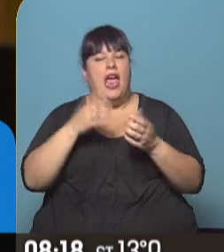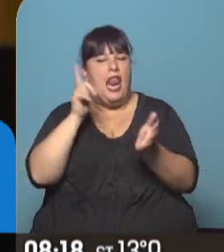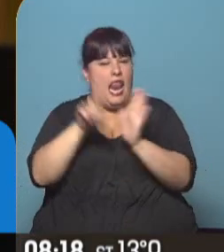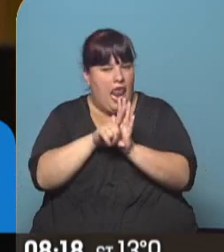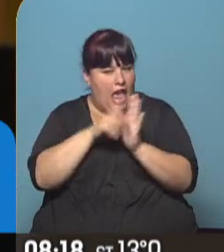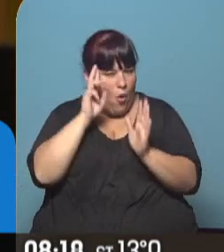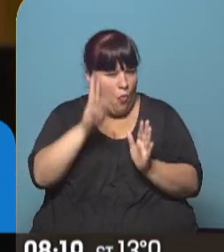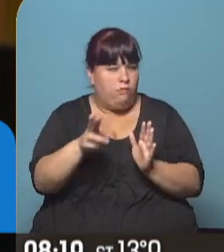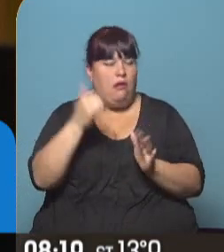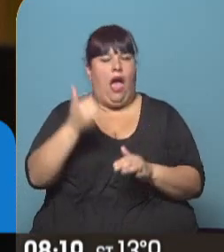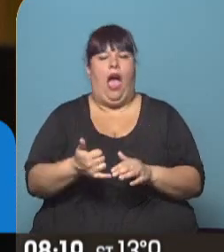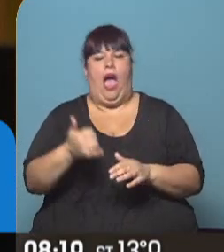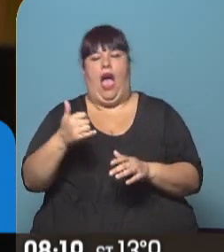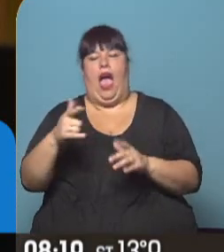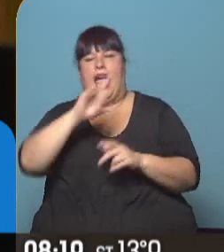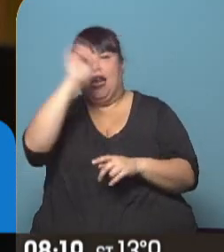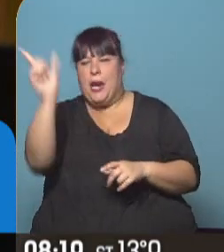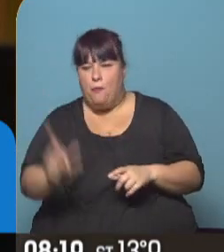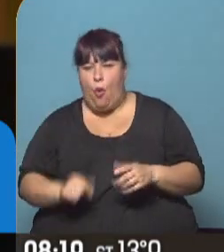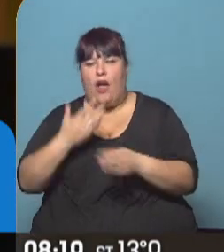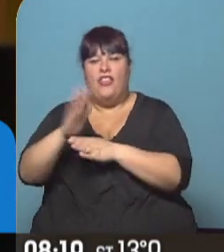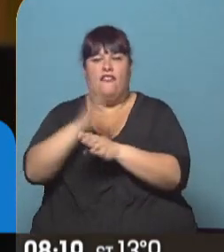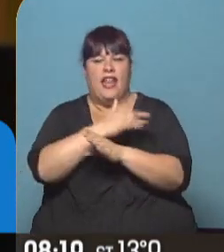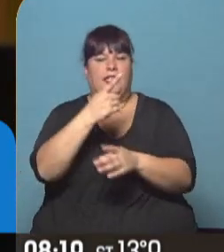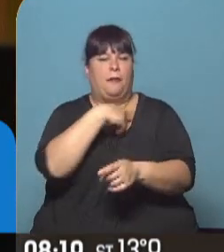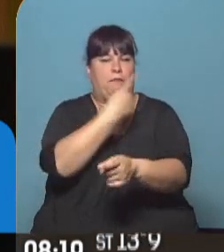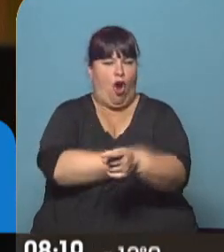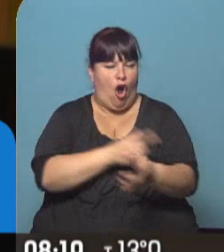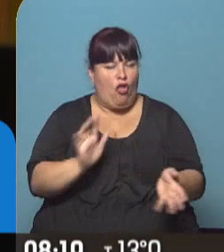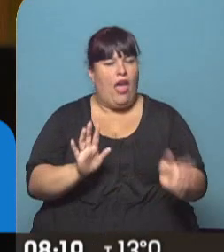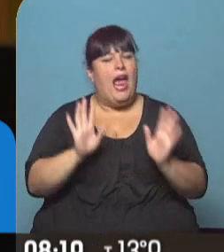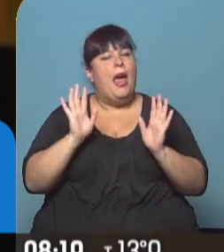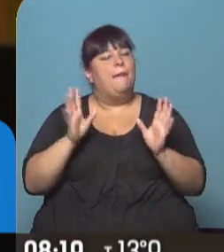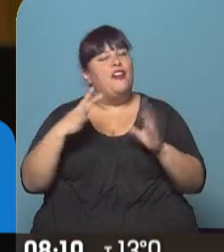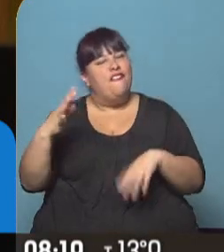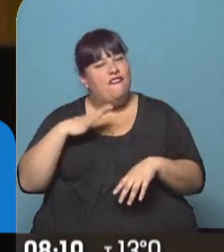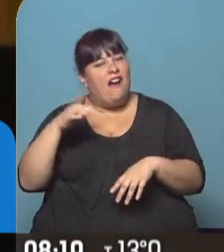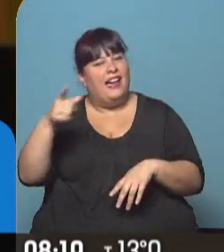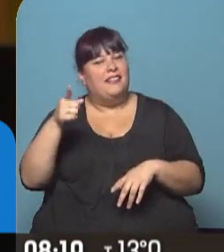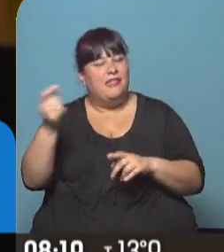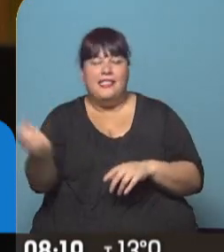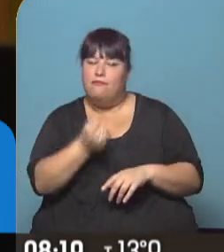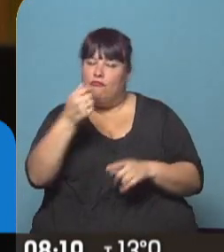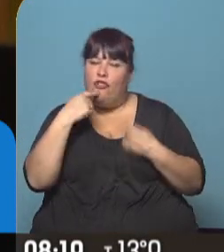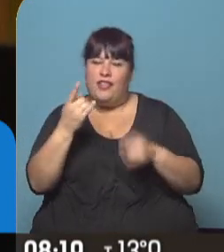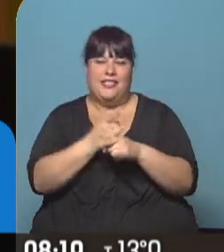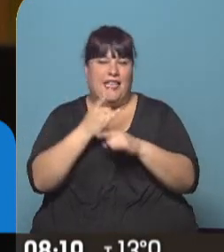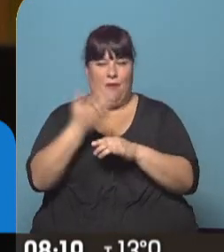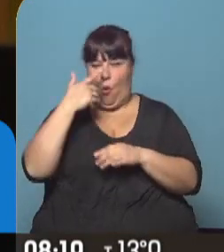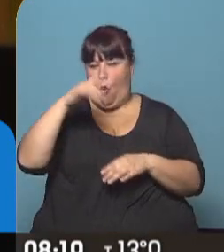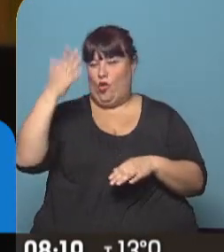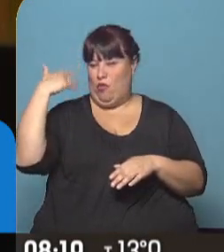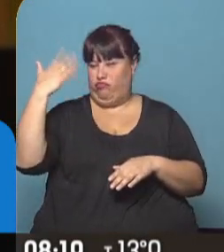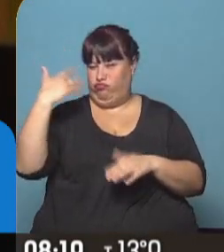vivimos en una república con división de poderes pero quizás nos falte lo que él siempre remarcaba sobre todo en los últimos